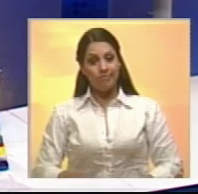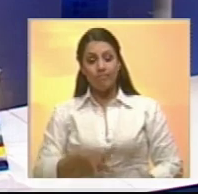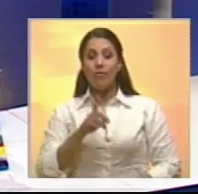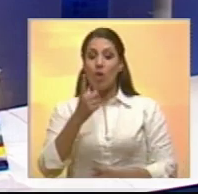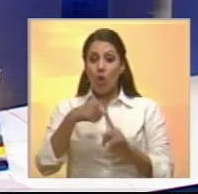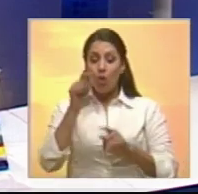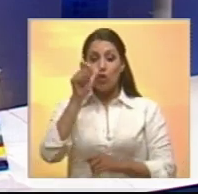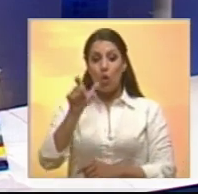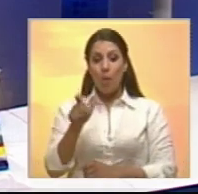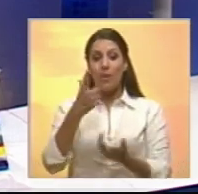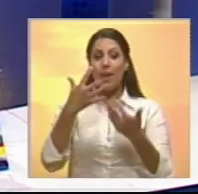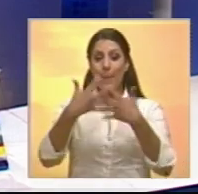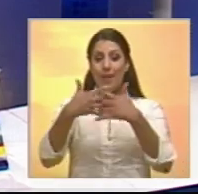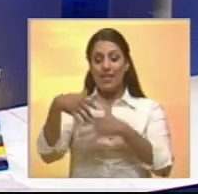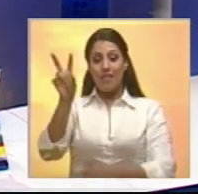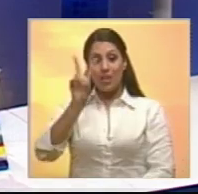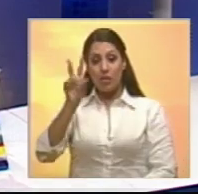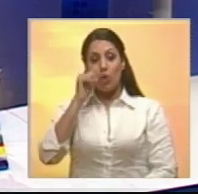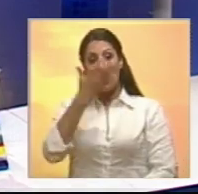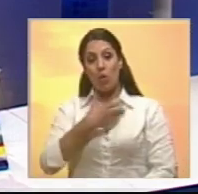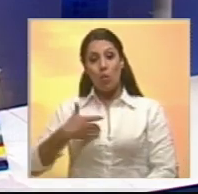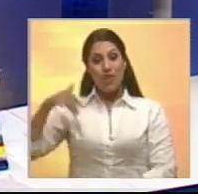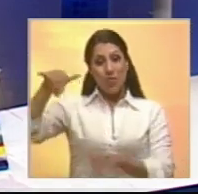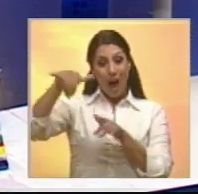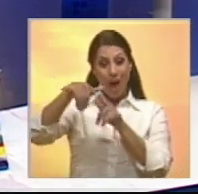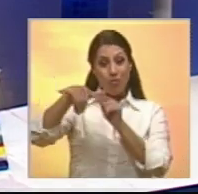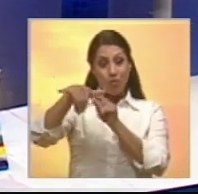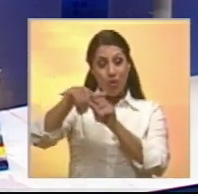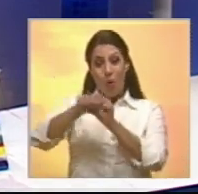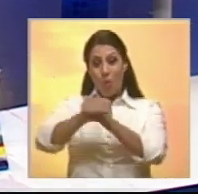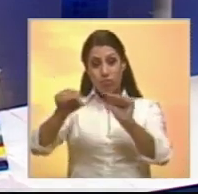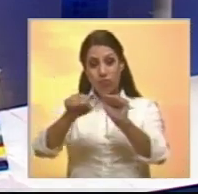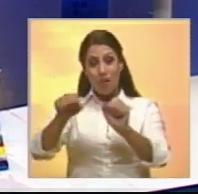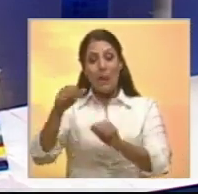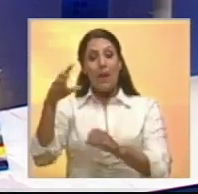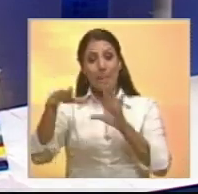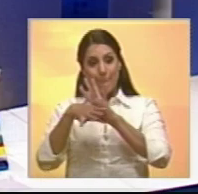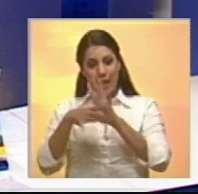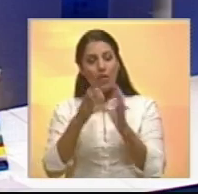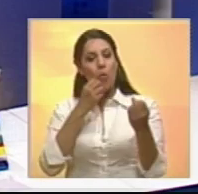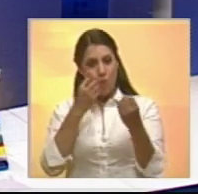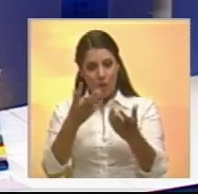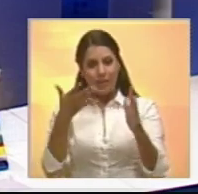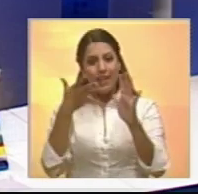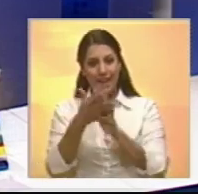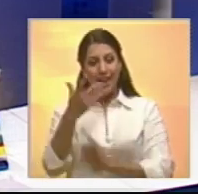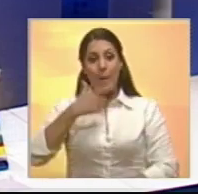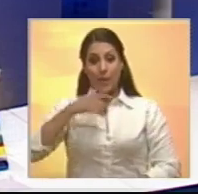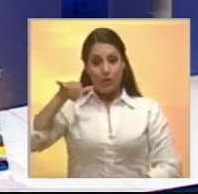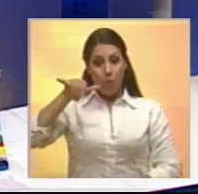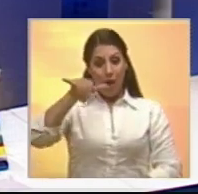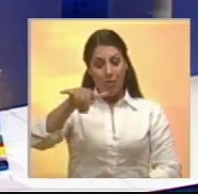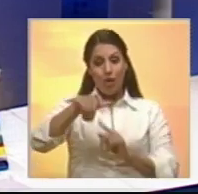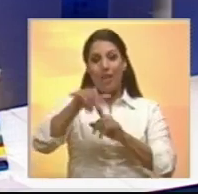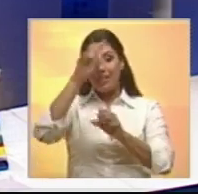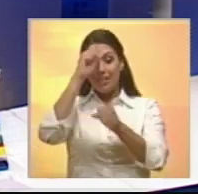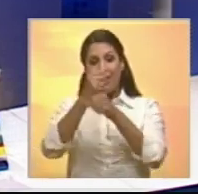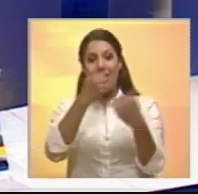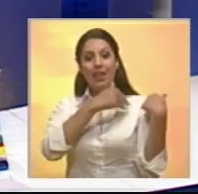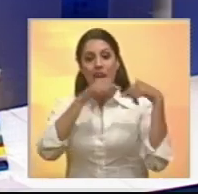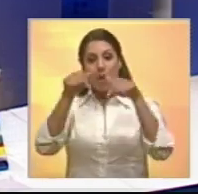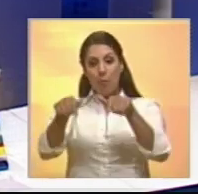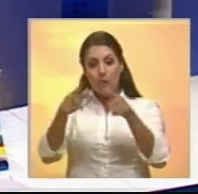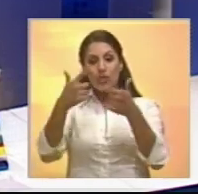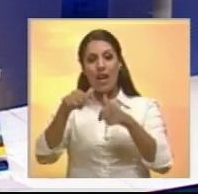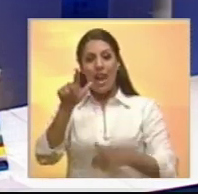Ricardo Albacete Vidal, empresario venezolano dueño del avión que se estrelló en Medellín, Colombia, este martes se declaró que sus aeronaves son operadas directamente por